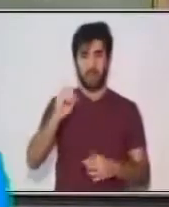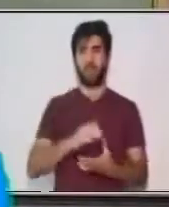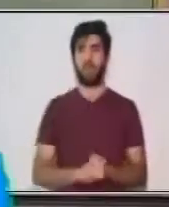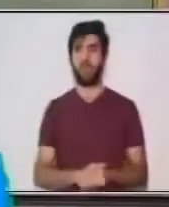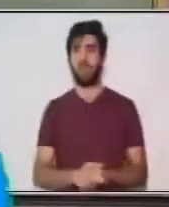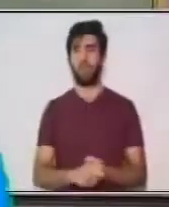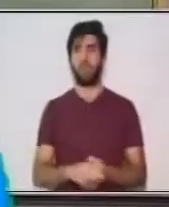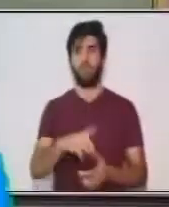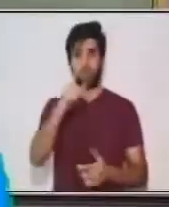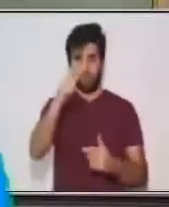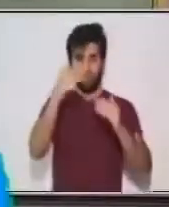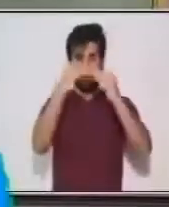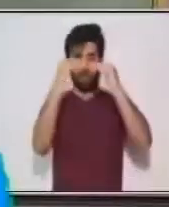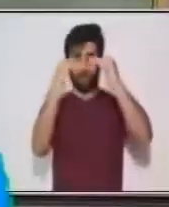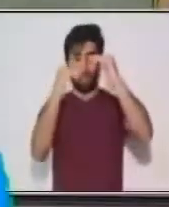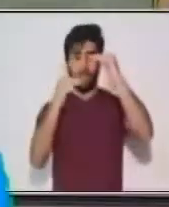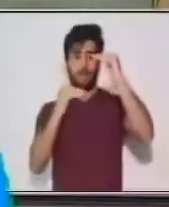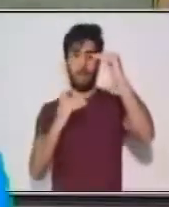Llegar hasta el sumando 0.